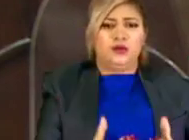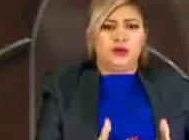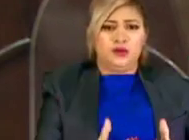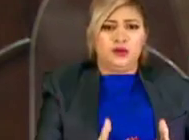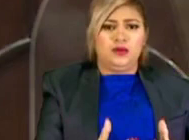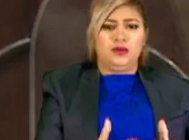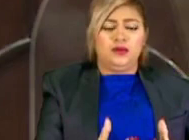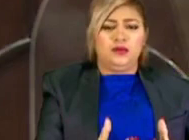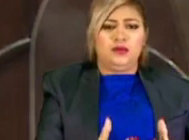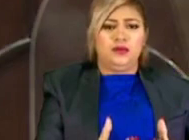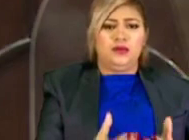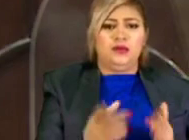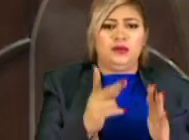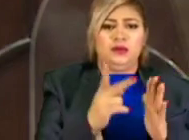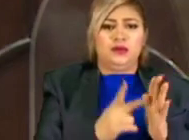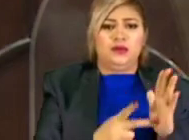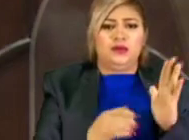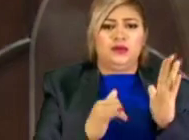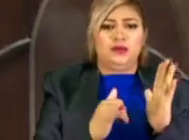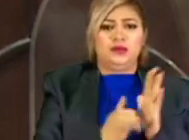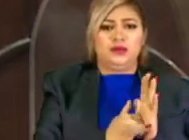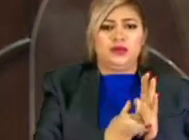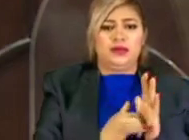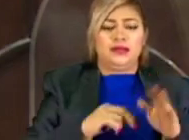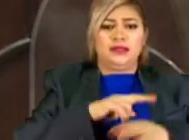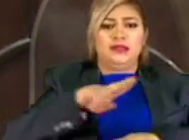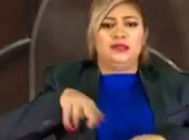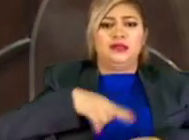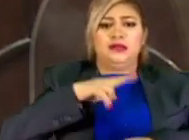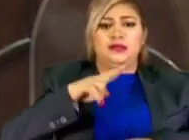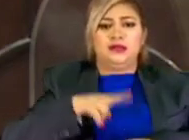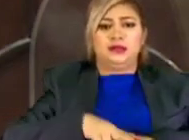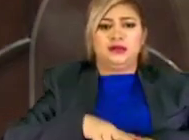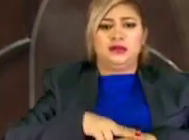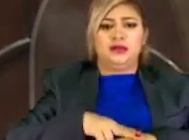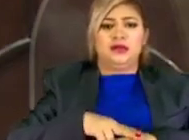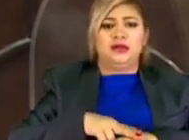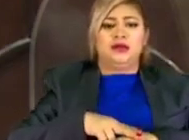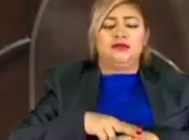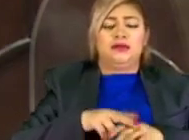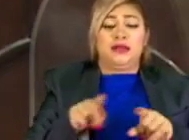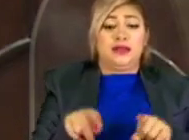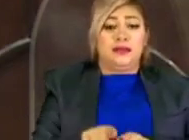las proyecciones previas nacionales e internacionales.